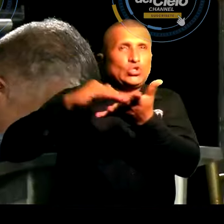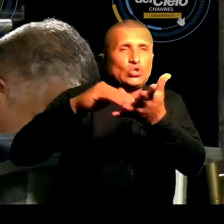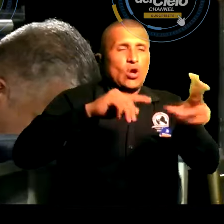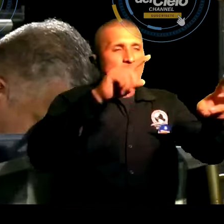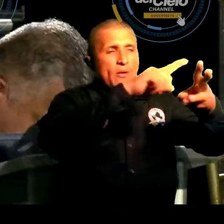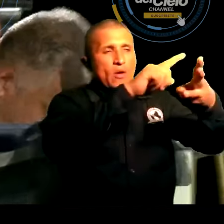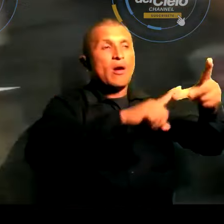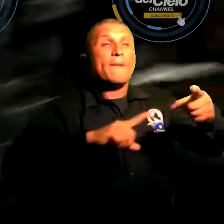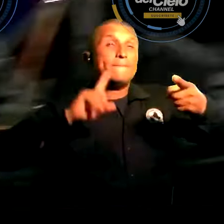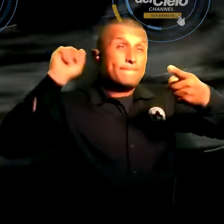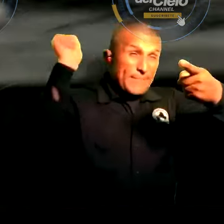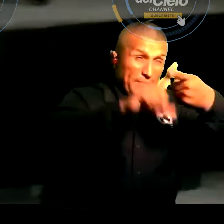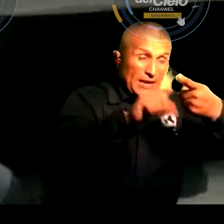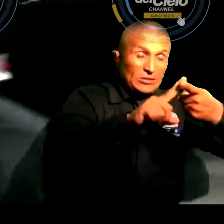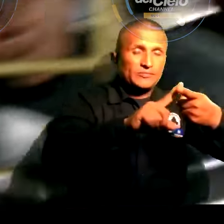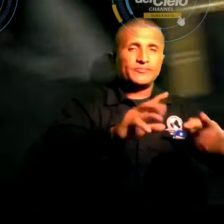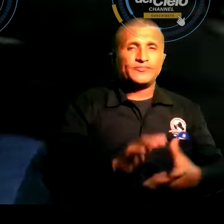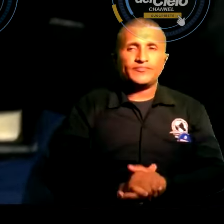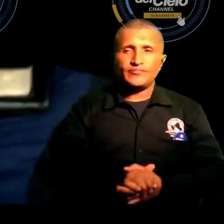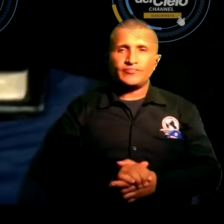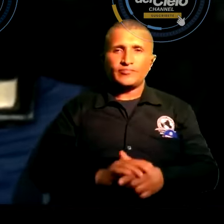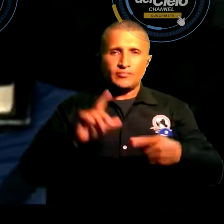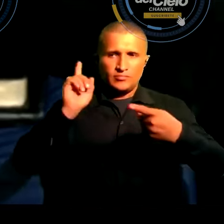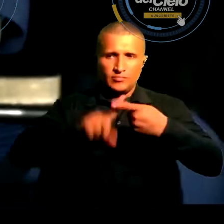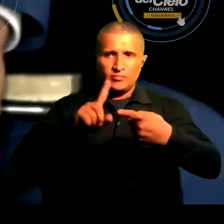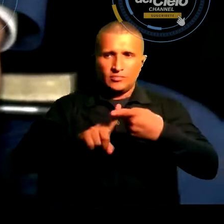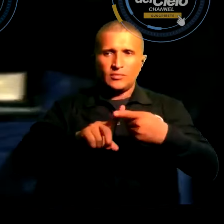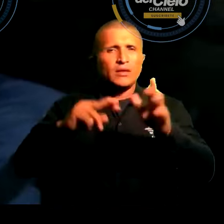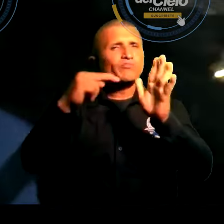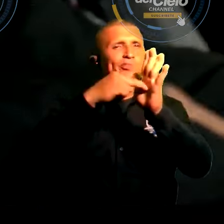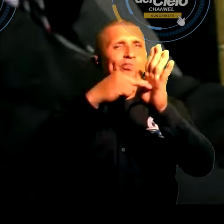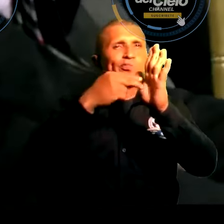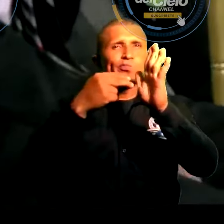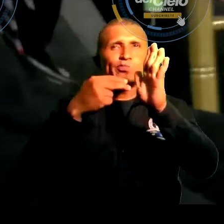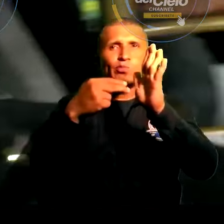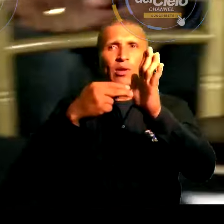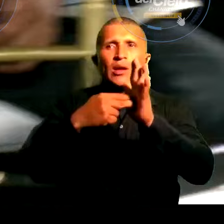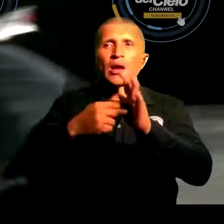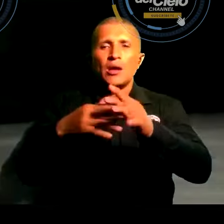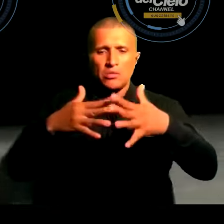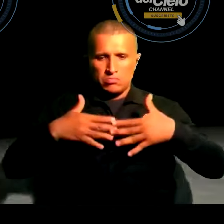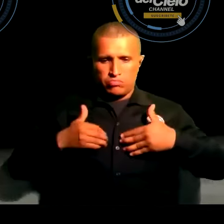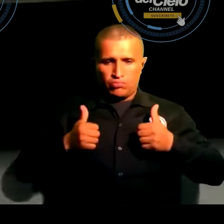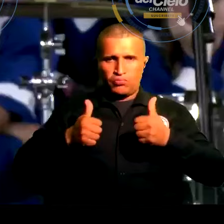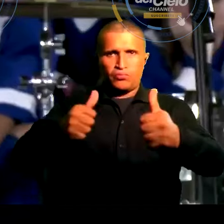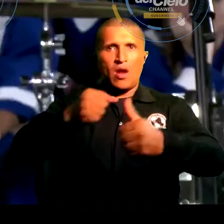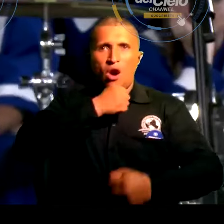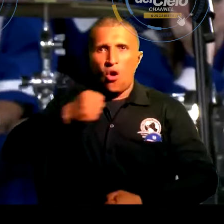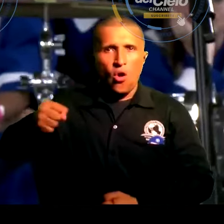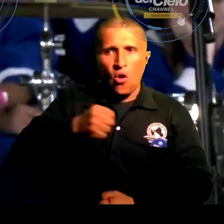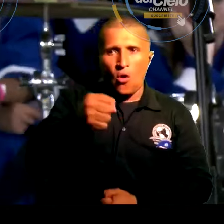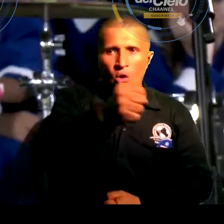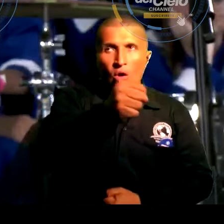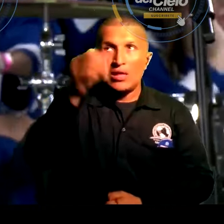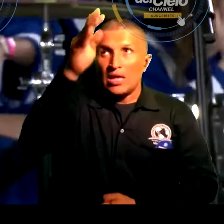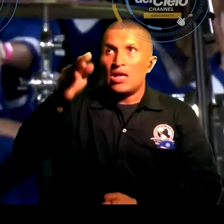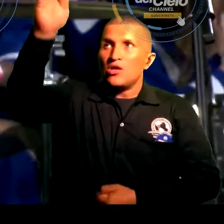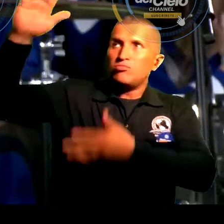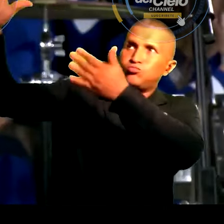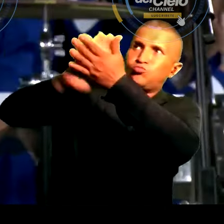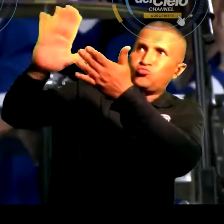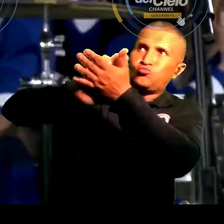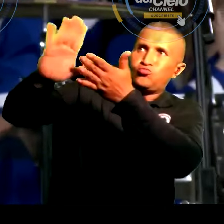uno, primero significa las buenas noticias de Dios para los